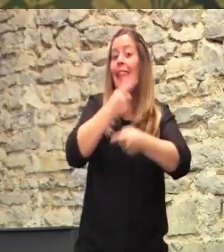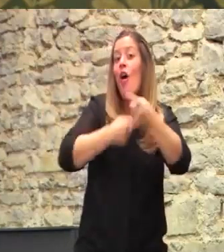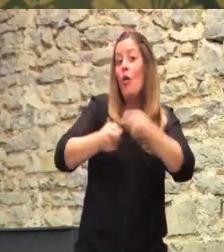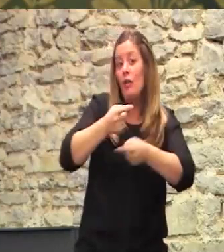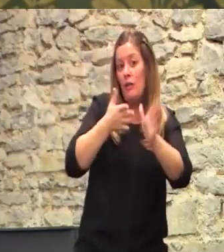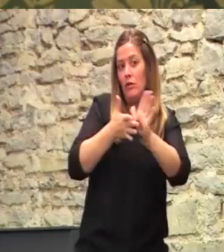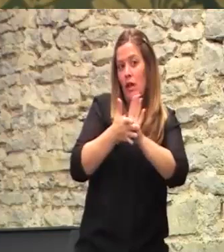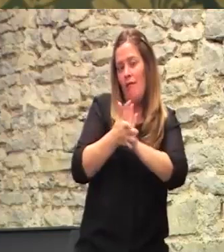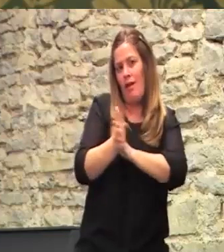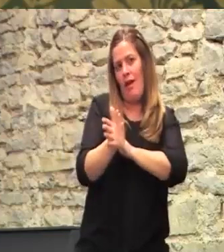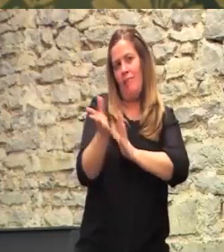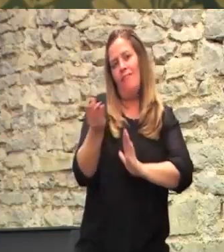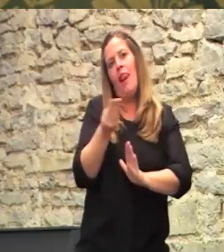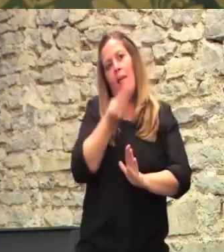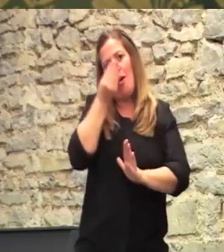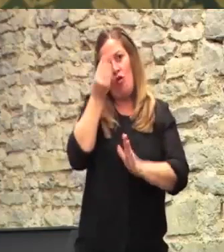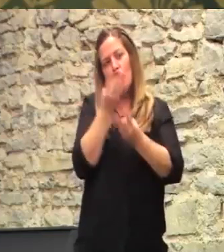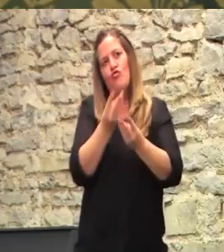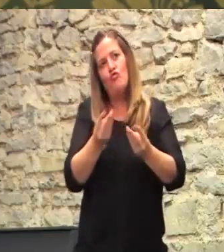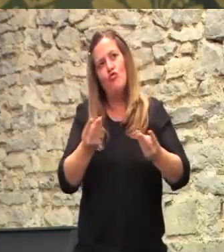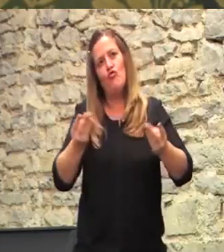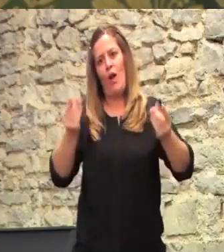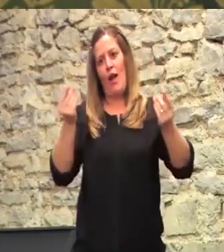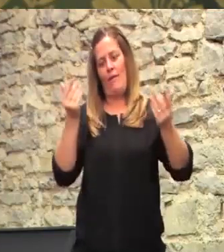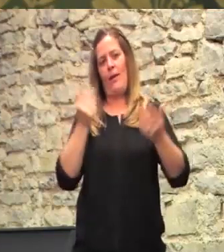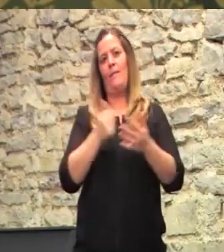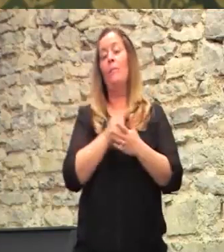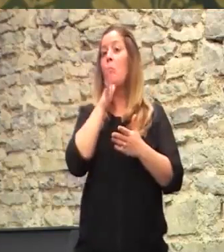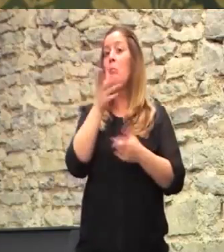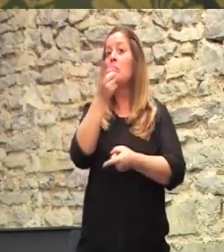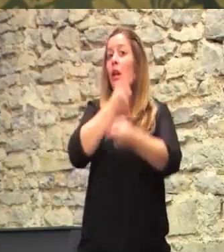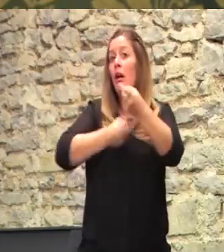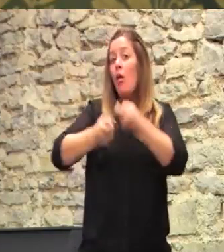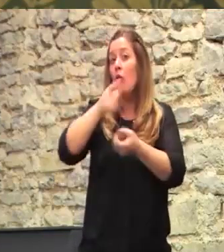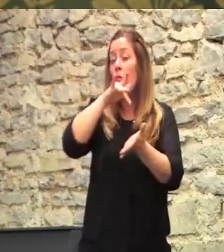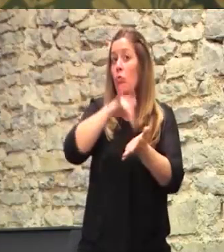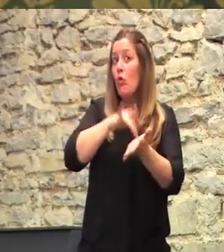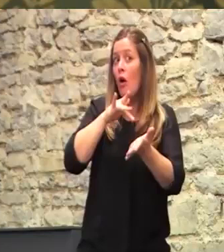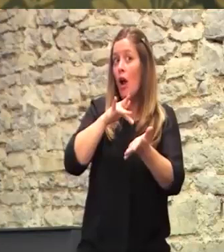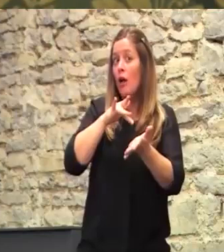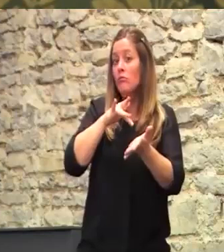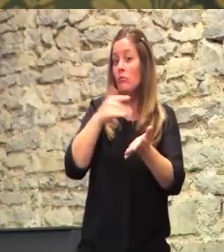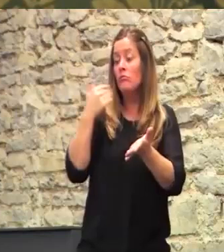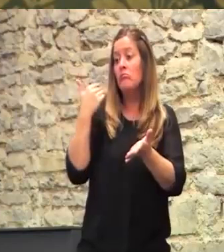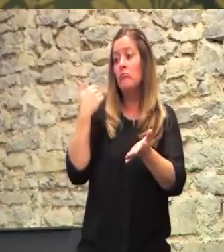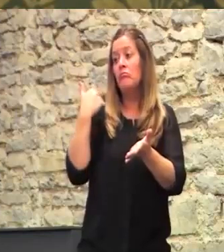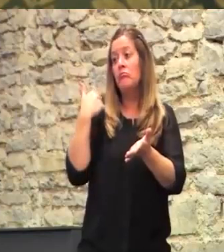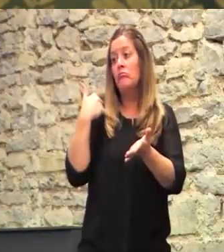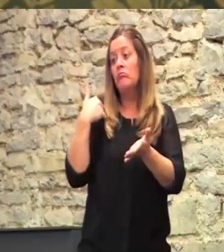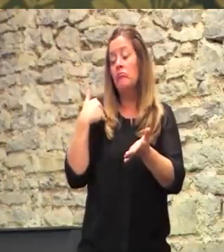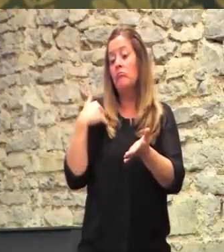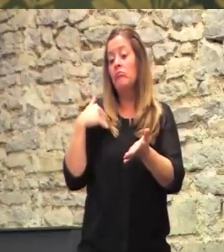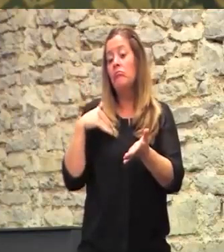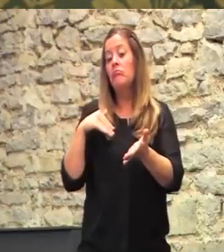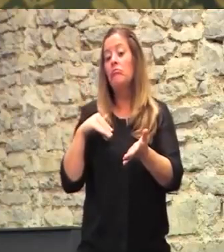da porque al negociar una parte de la idea y de la base de que el